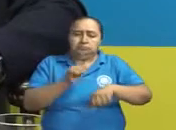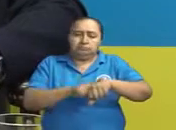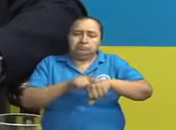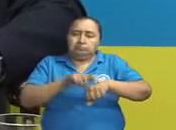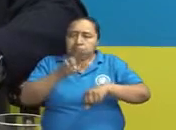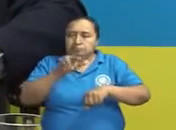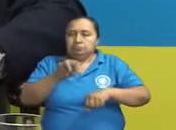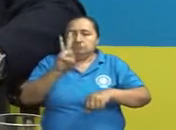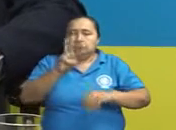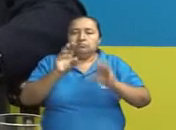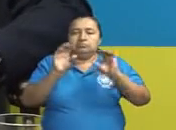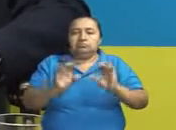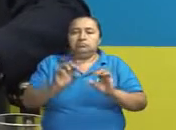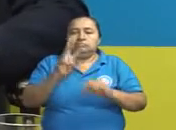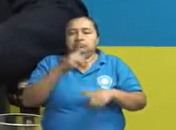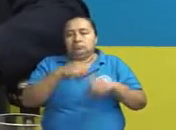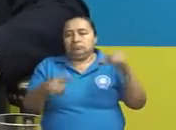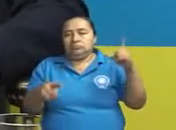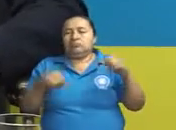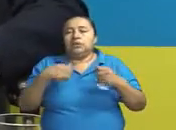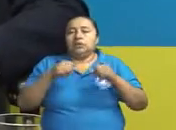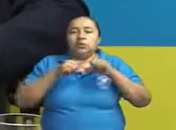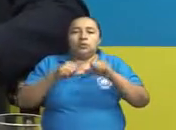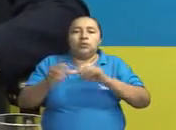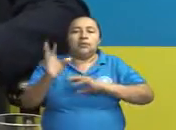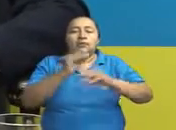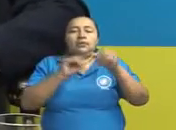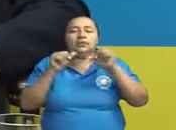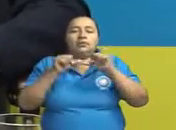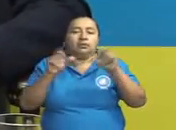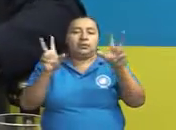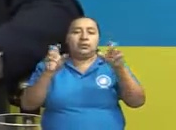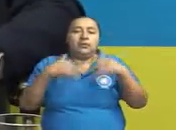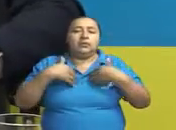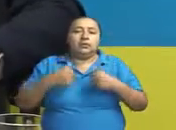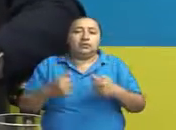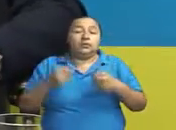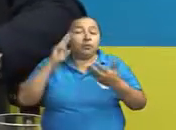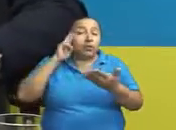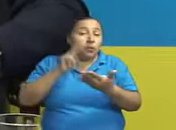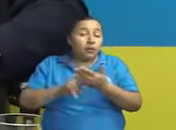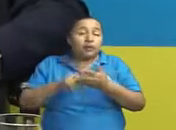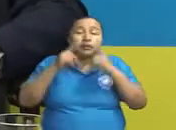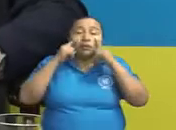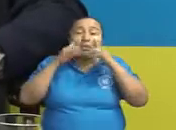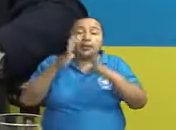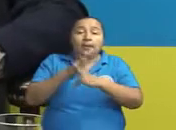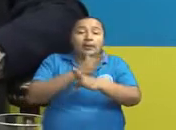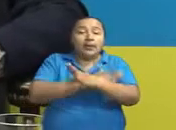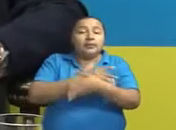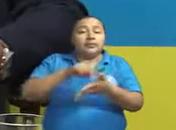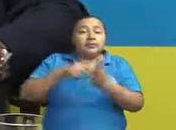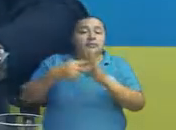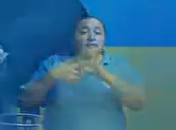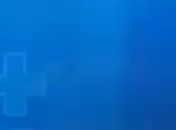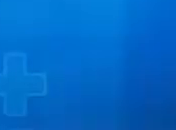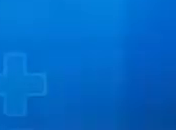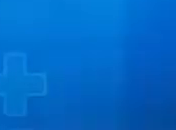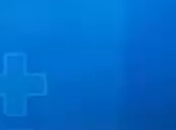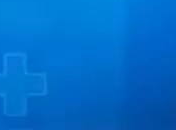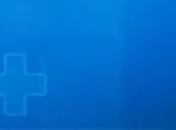hora, 3 de la tarde, 3:30, para seguir conversando sobre temas de salud. Recuerde que prevenir también es salud.